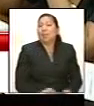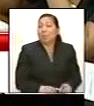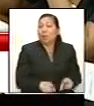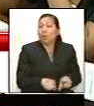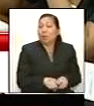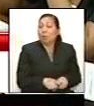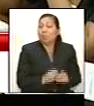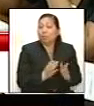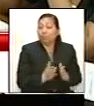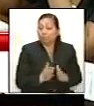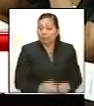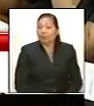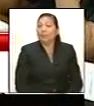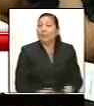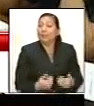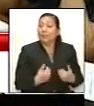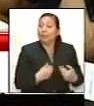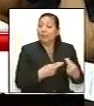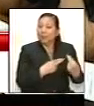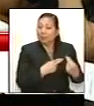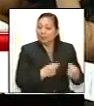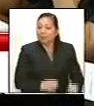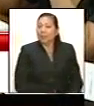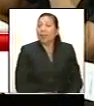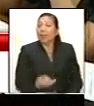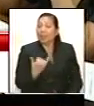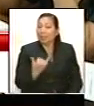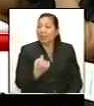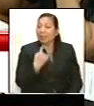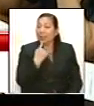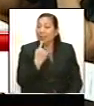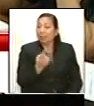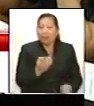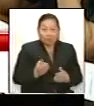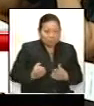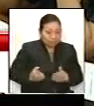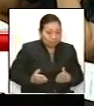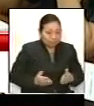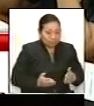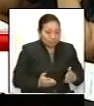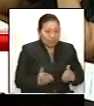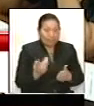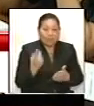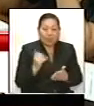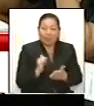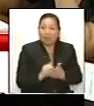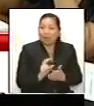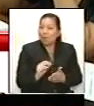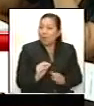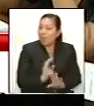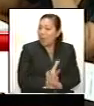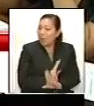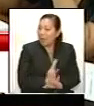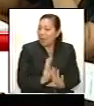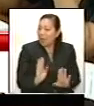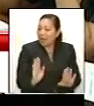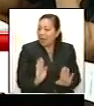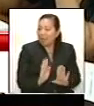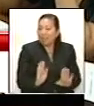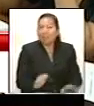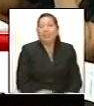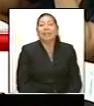como operadores tenemos la responsabilidad de establecer las rutas de atención para que no haya ese tipo,